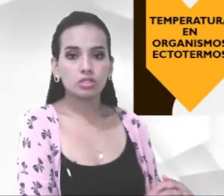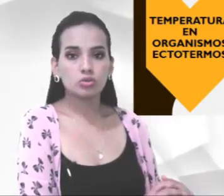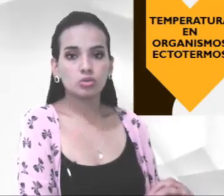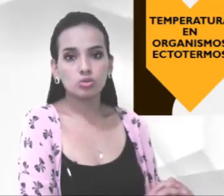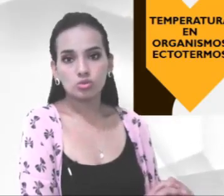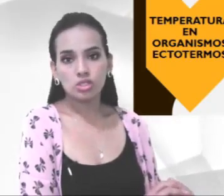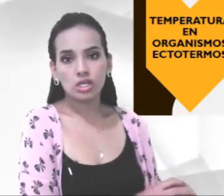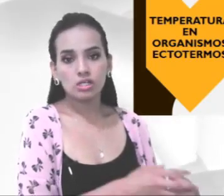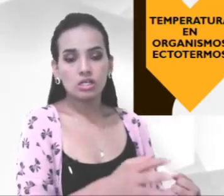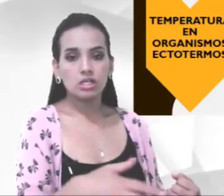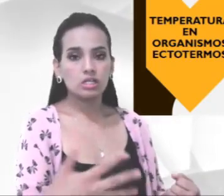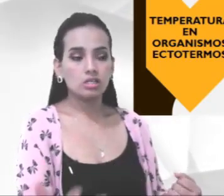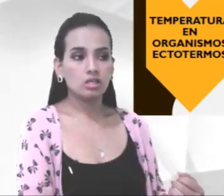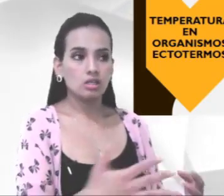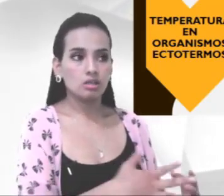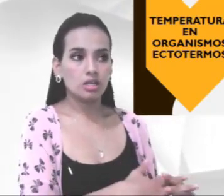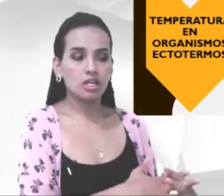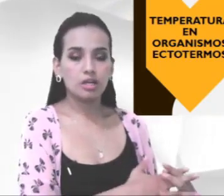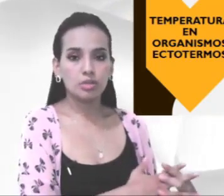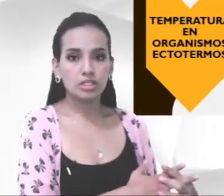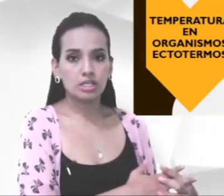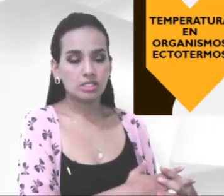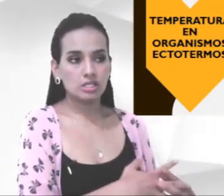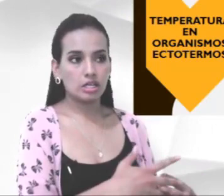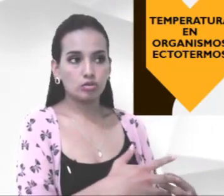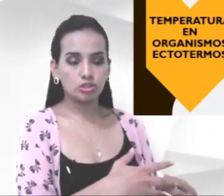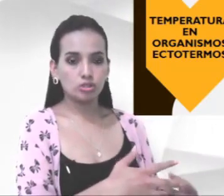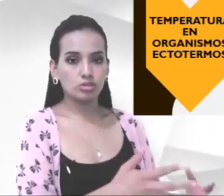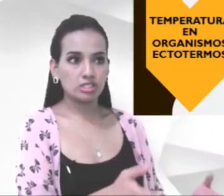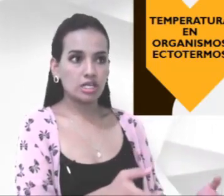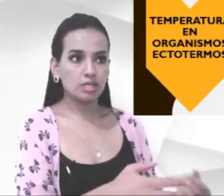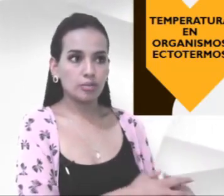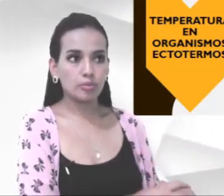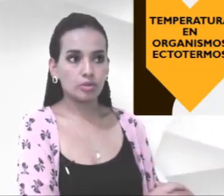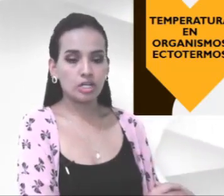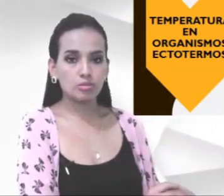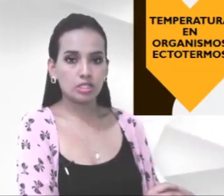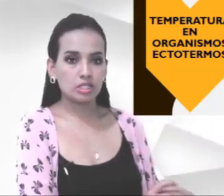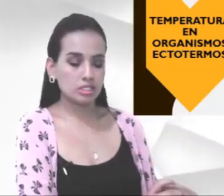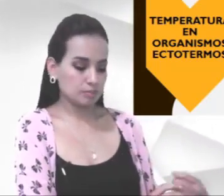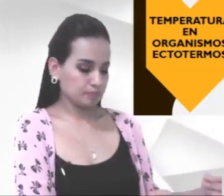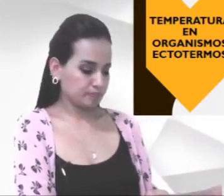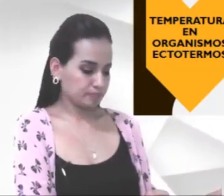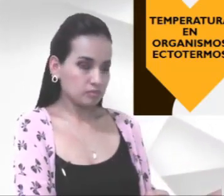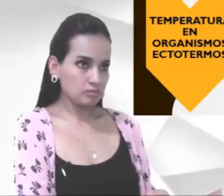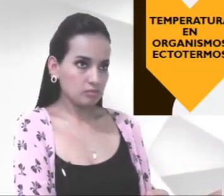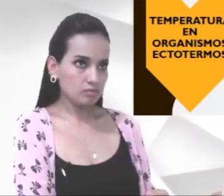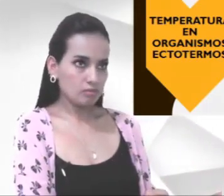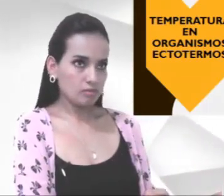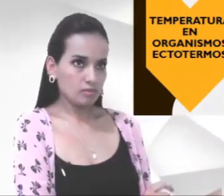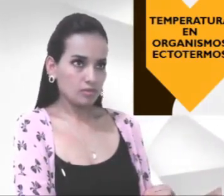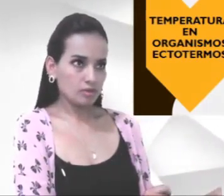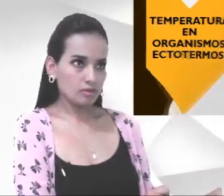verdad su conducta y generalmente es en la noche donde salen para poder alimentarse